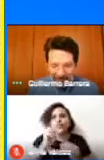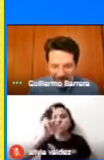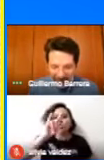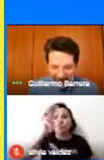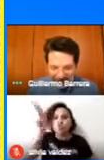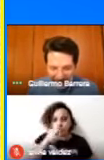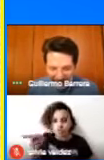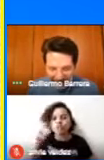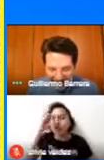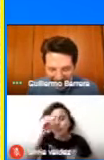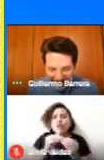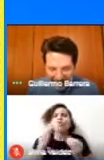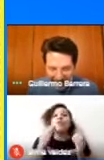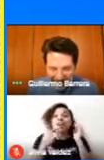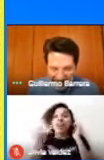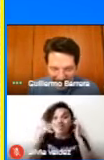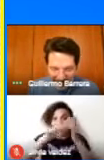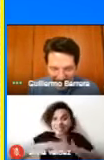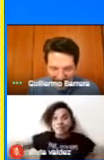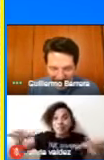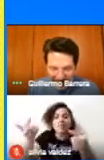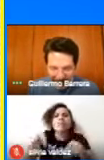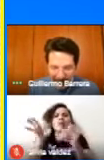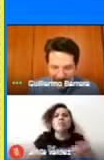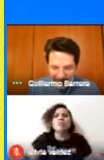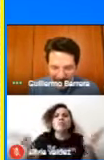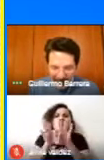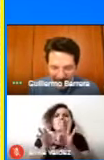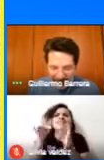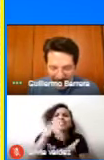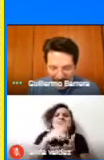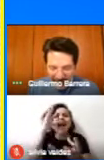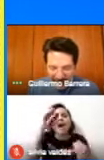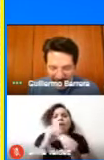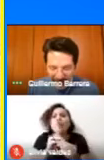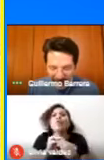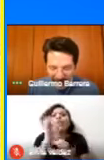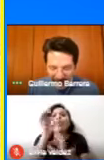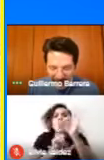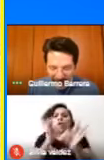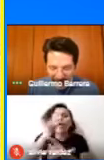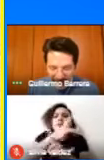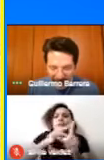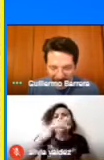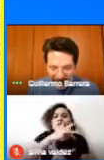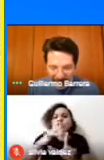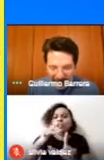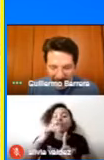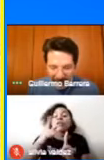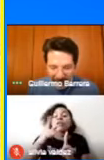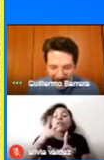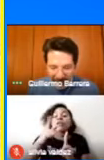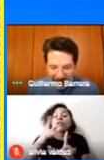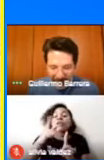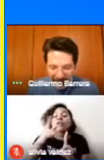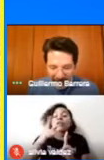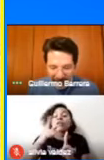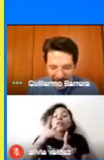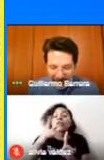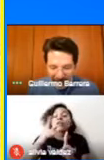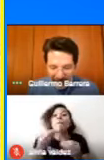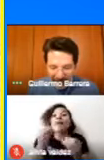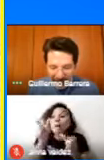Casas, cuando dice, en estos espacios también es importante llegar a acuerdos de cuidado del medio ambiente y llegar a acuerdos para que